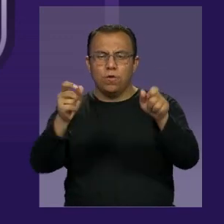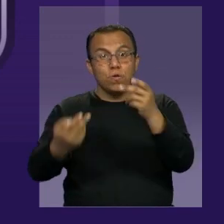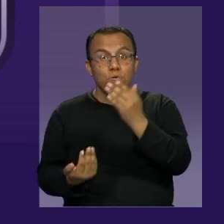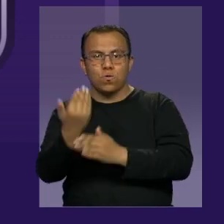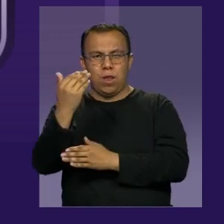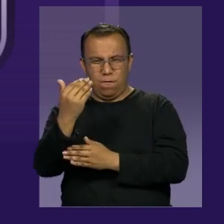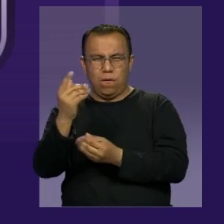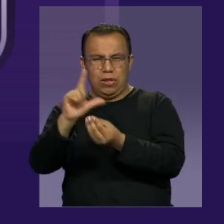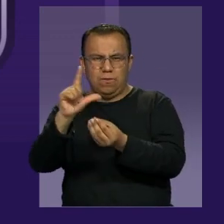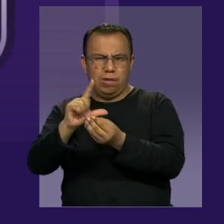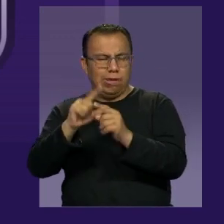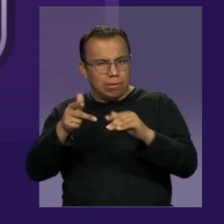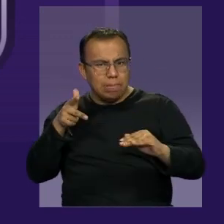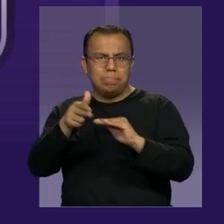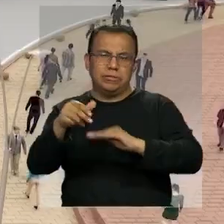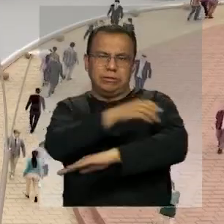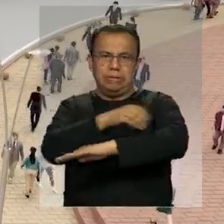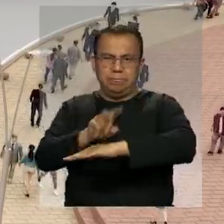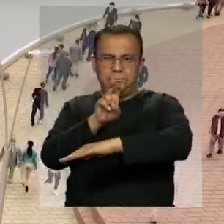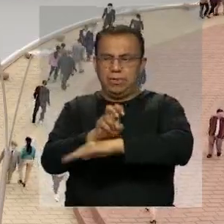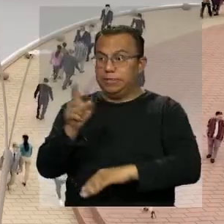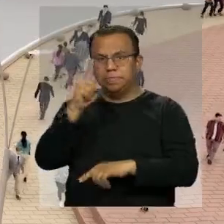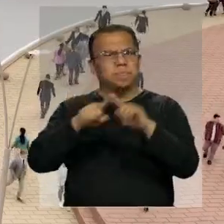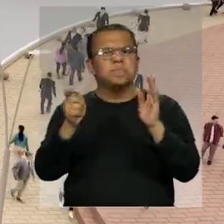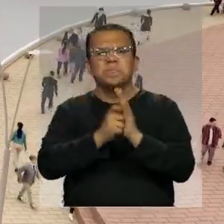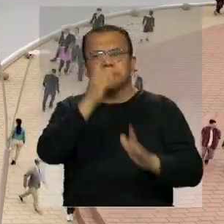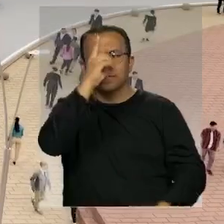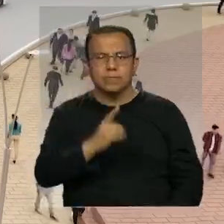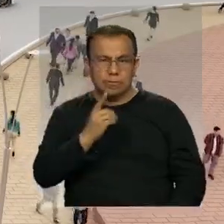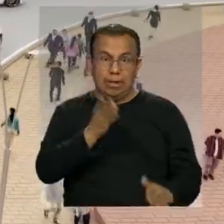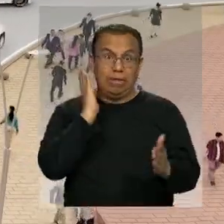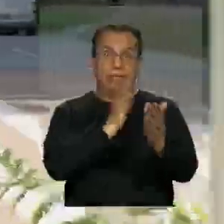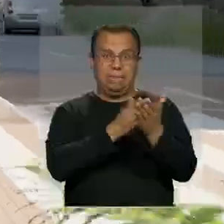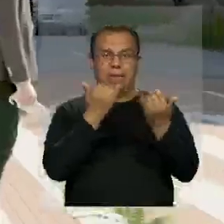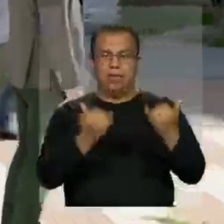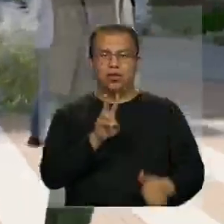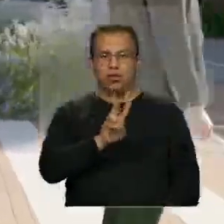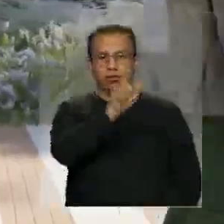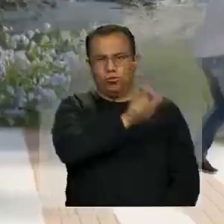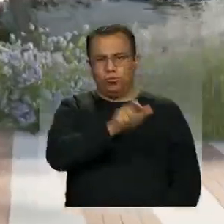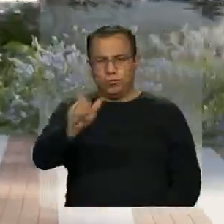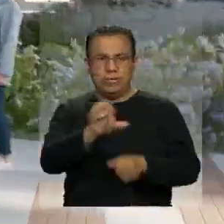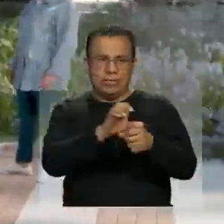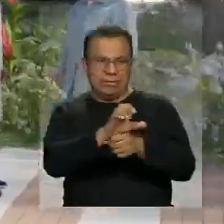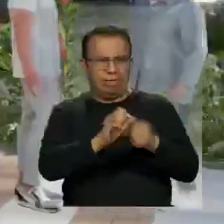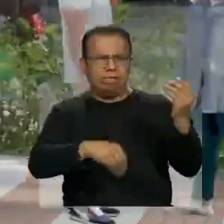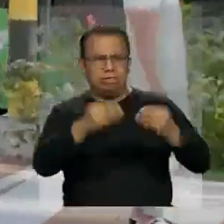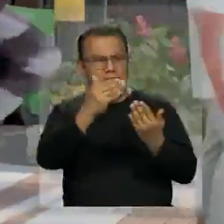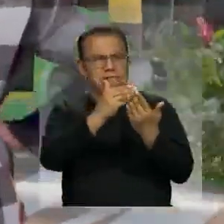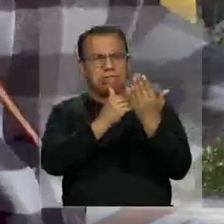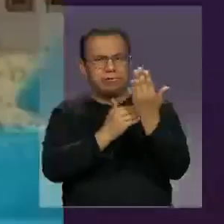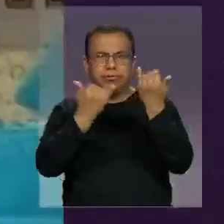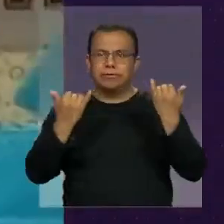liberalismo lograron parar el Corredor Verde. La decisión se toma luego de una demanda interpuesta por dos ciudadanos alegando irregularidades en la obra.